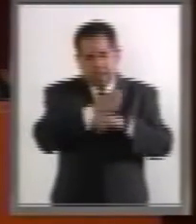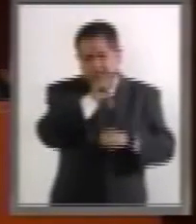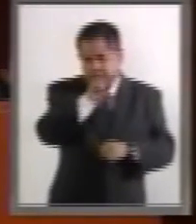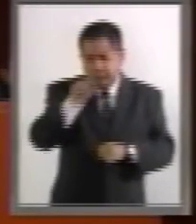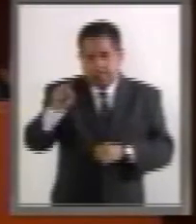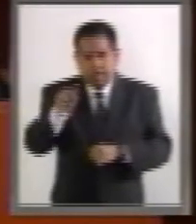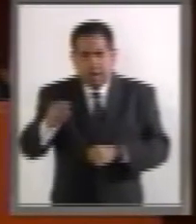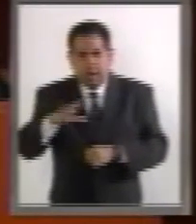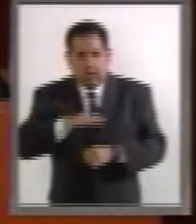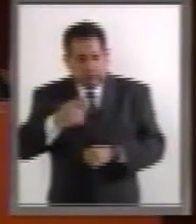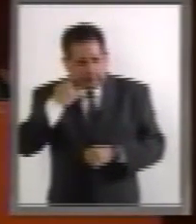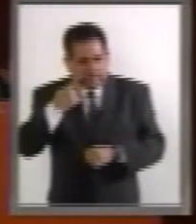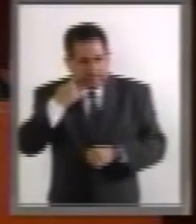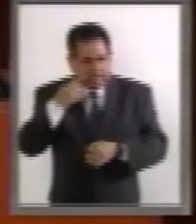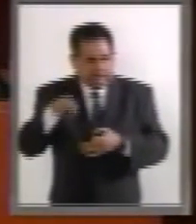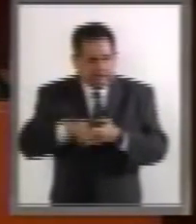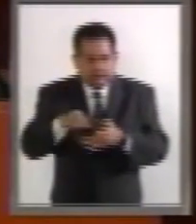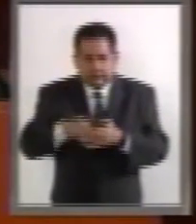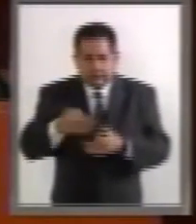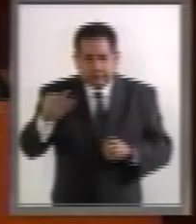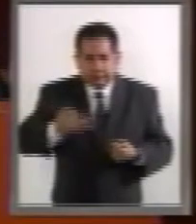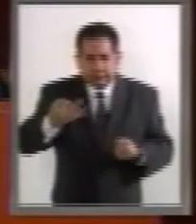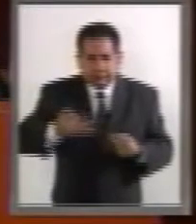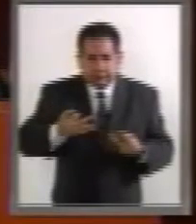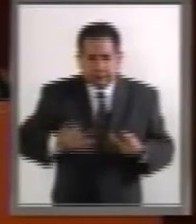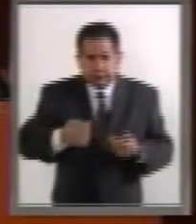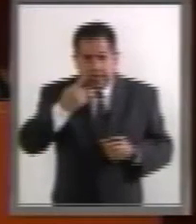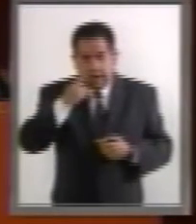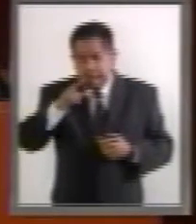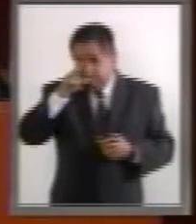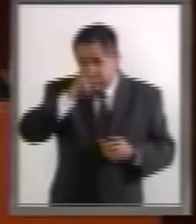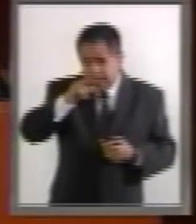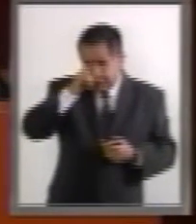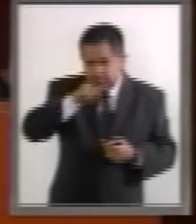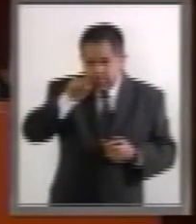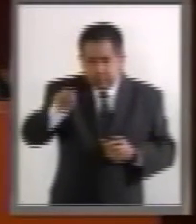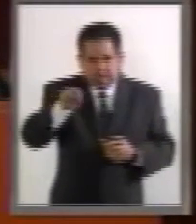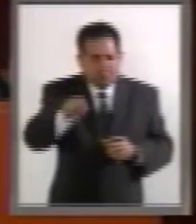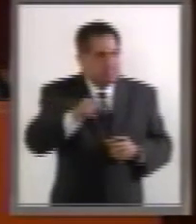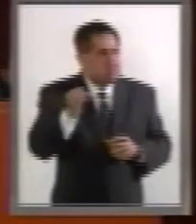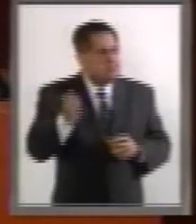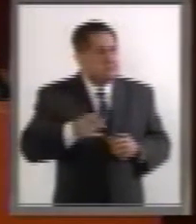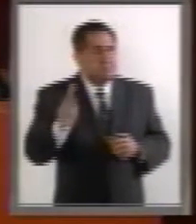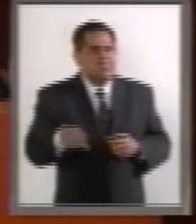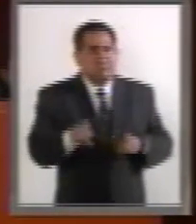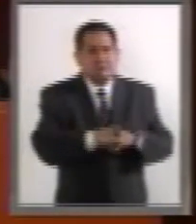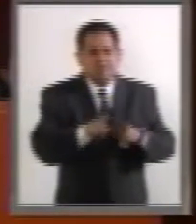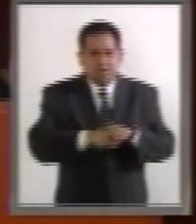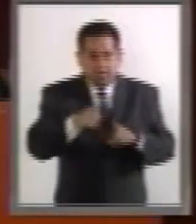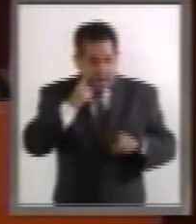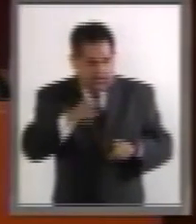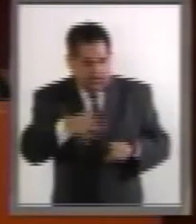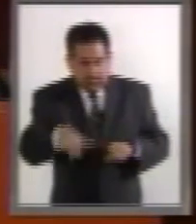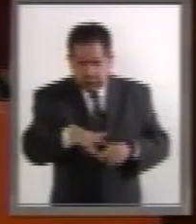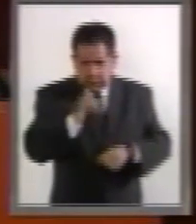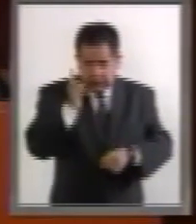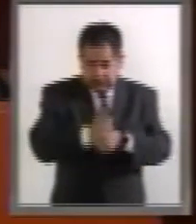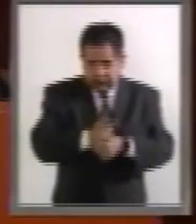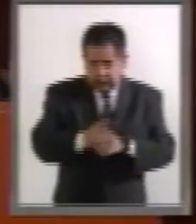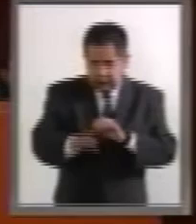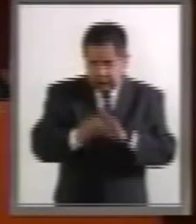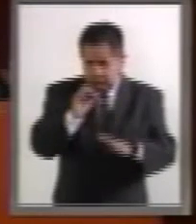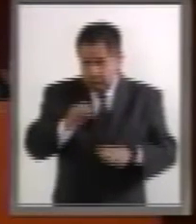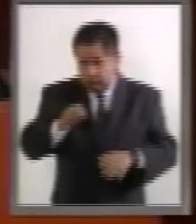una constante. Es decir, entre las fallas que observamos en la persecución de la verdad y de